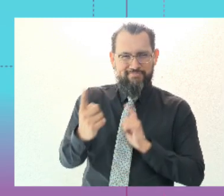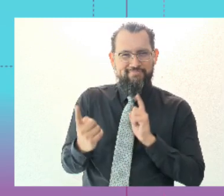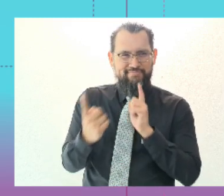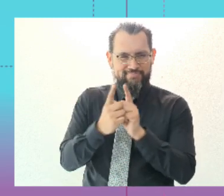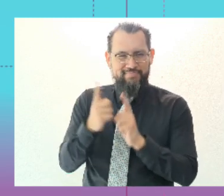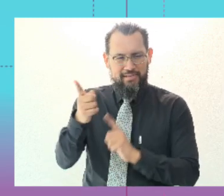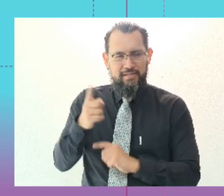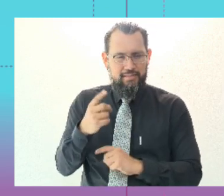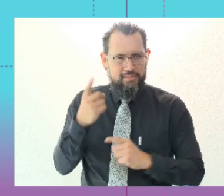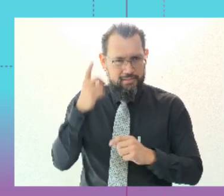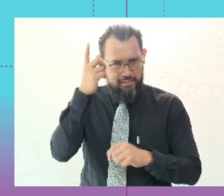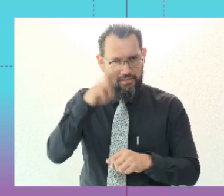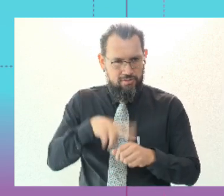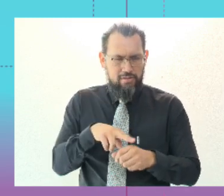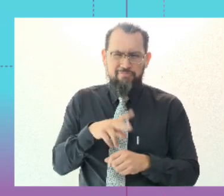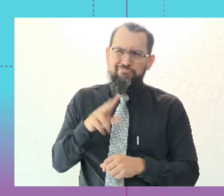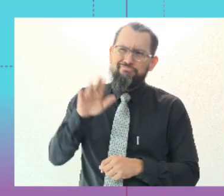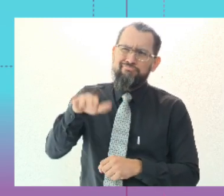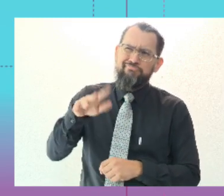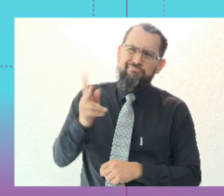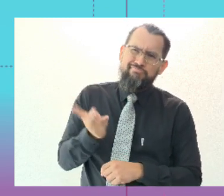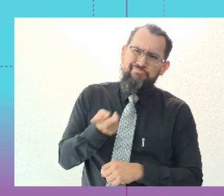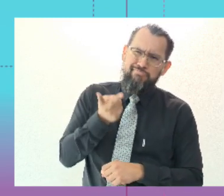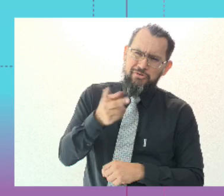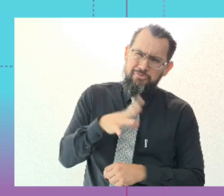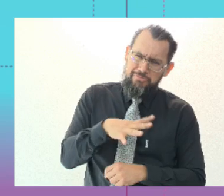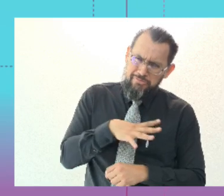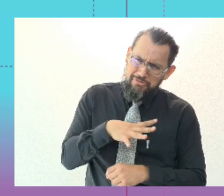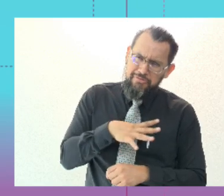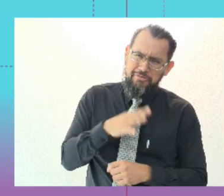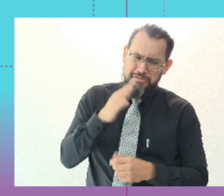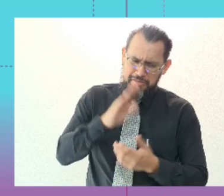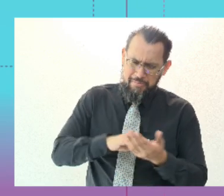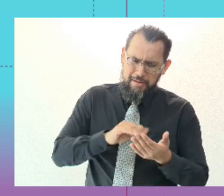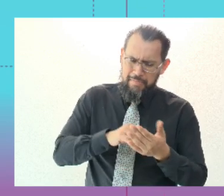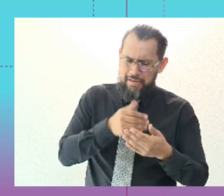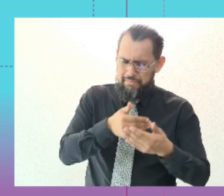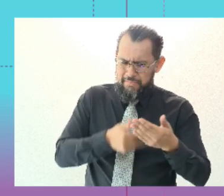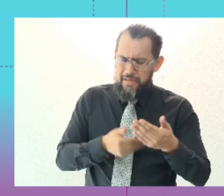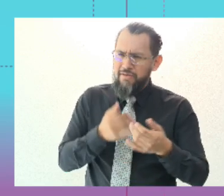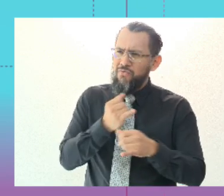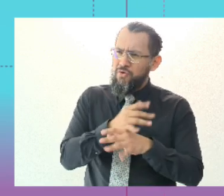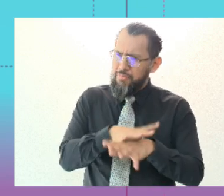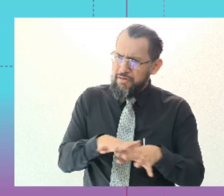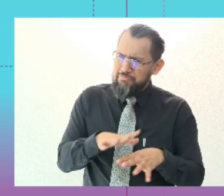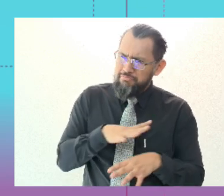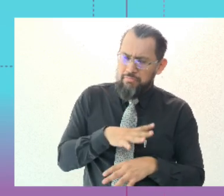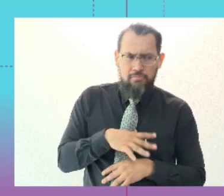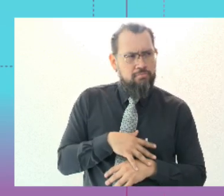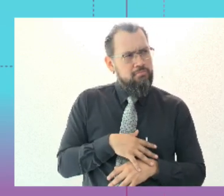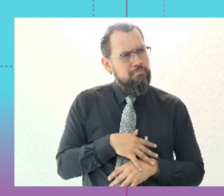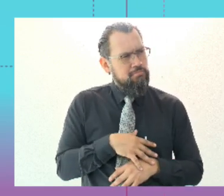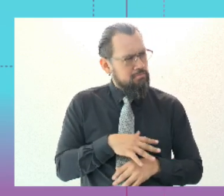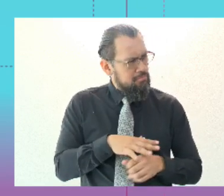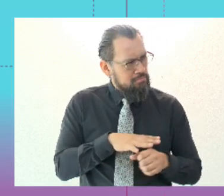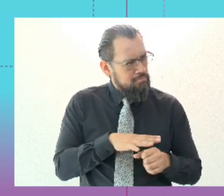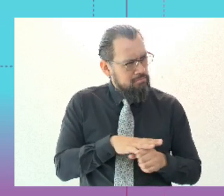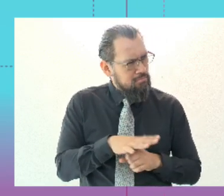días, le dije: oye, ¿y tenías expediente del tema? Y volteé, se me queda viendo y me dice: ¿de qué